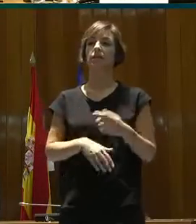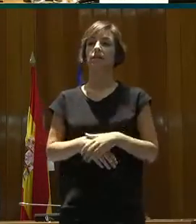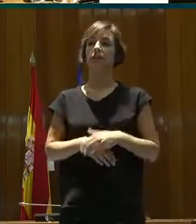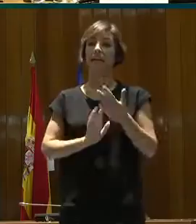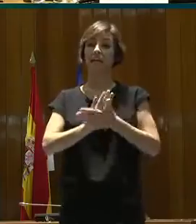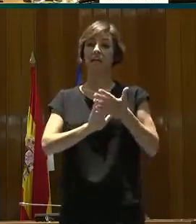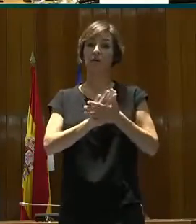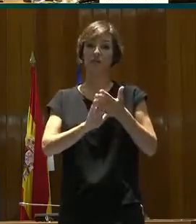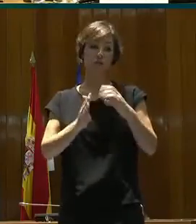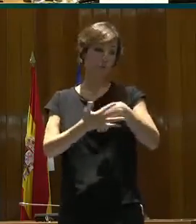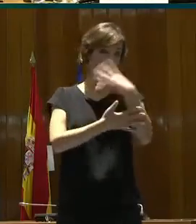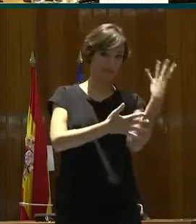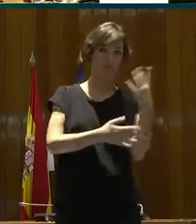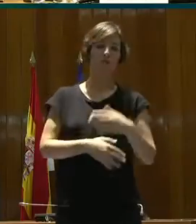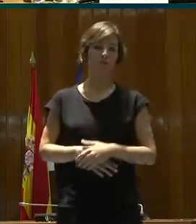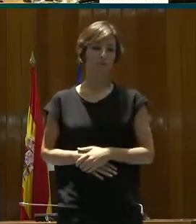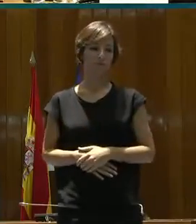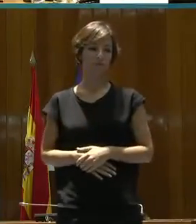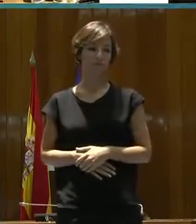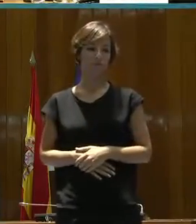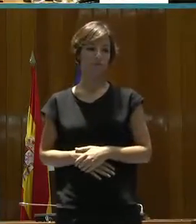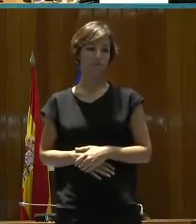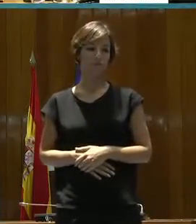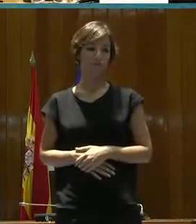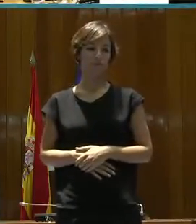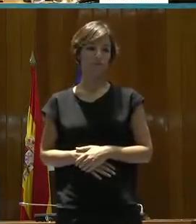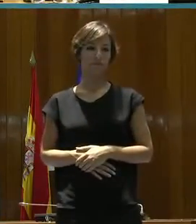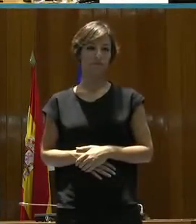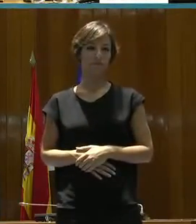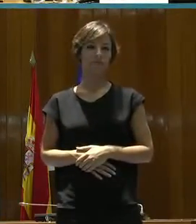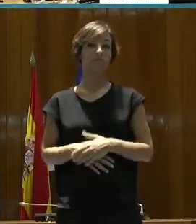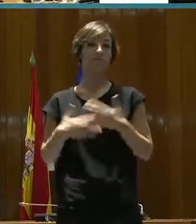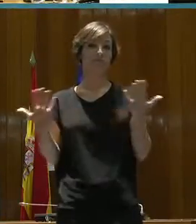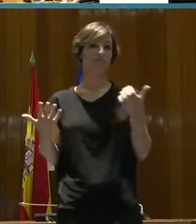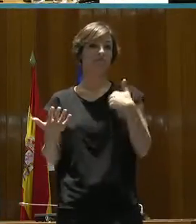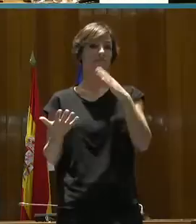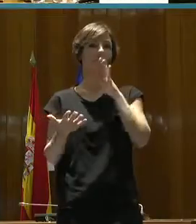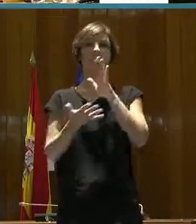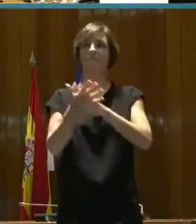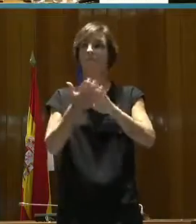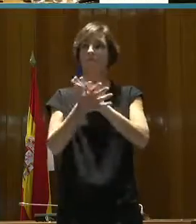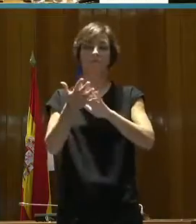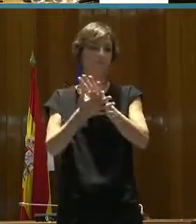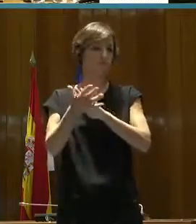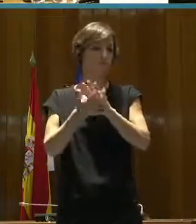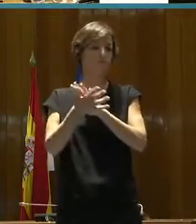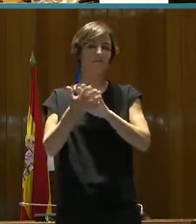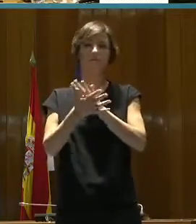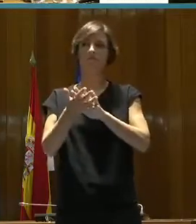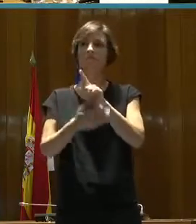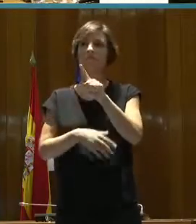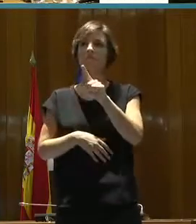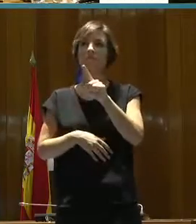lengua de signos de los Países Bajos. Y el signo que se ha documentado es el que se llama palm up, que son